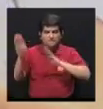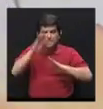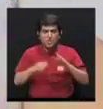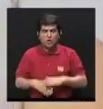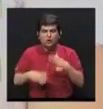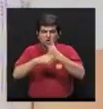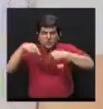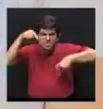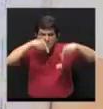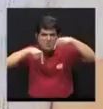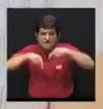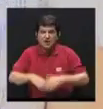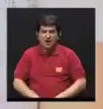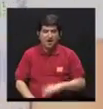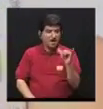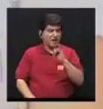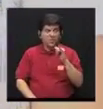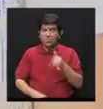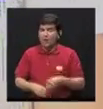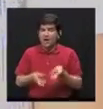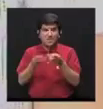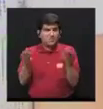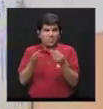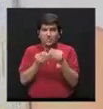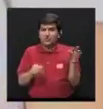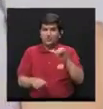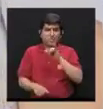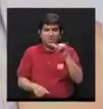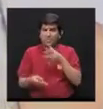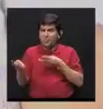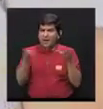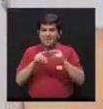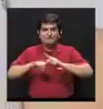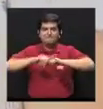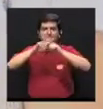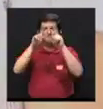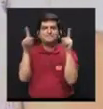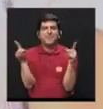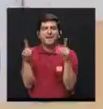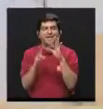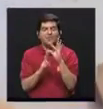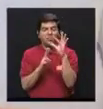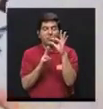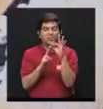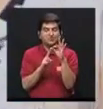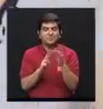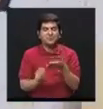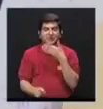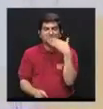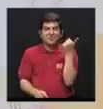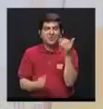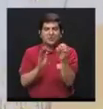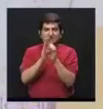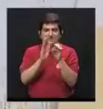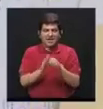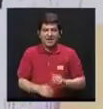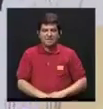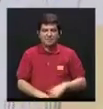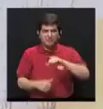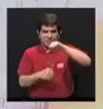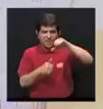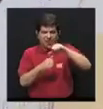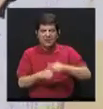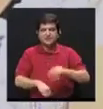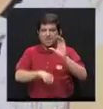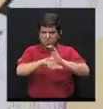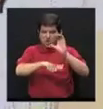se dirige al mismo producto, o sea, al mismo mercado, pero hay alternativas muchísimo mejores, como por ejemplo el aceite de coco, que sí es